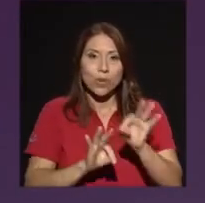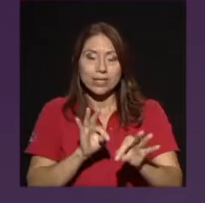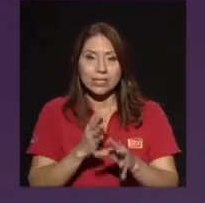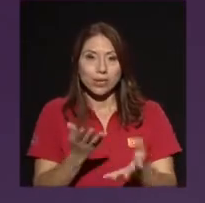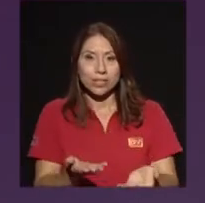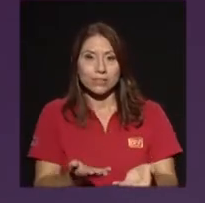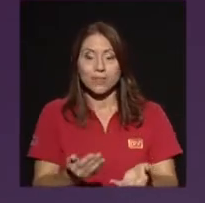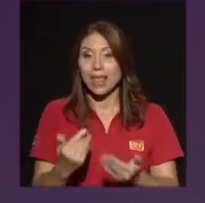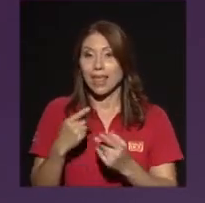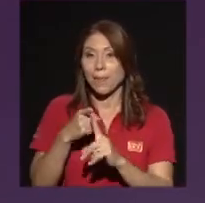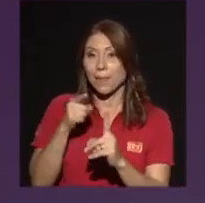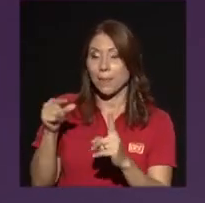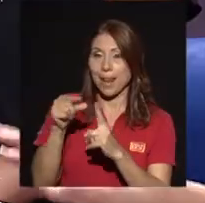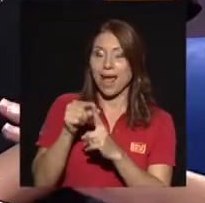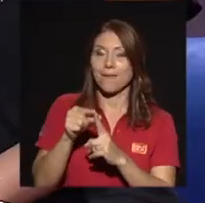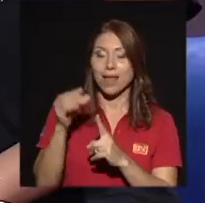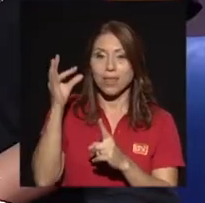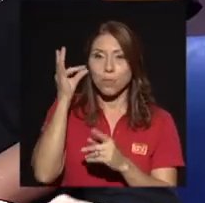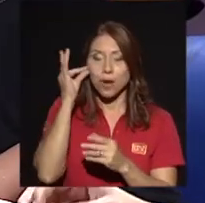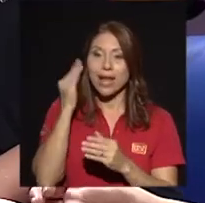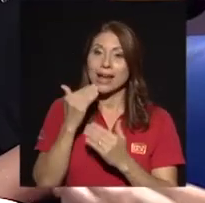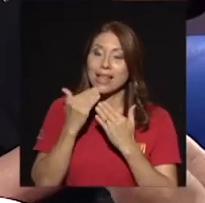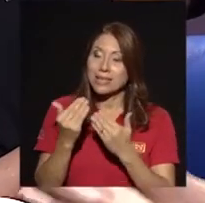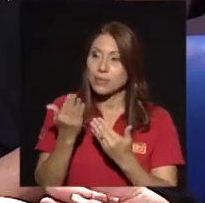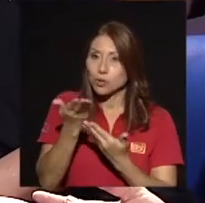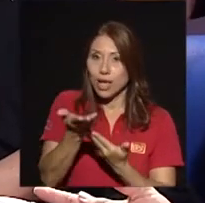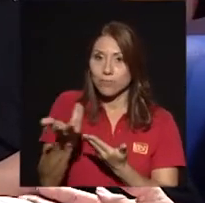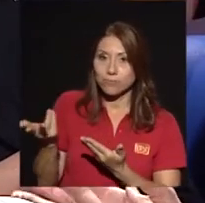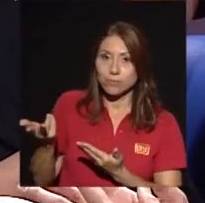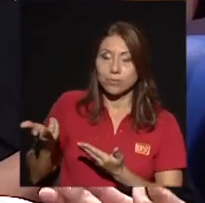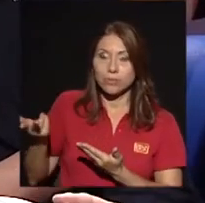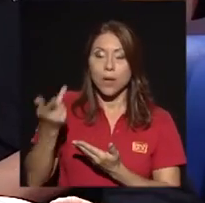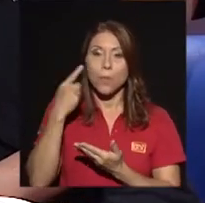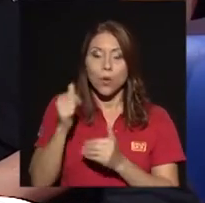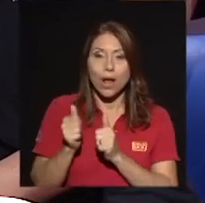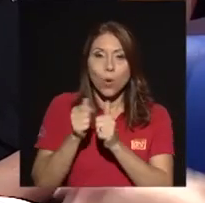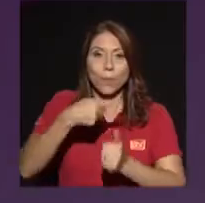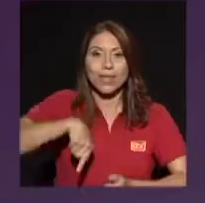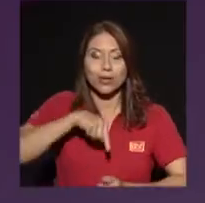le agradecemos a Fátima, a Zulay y a Sofía por acompañarnos en este